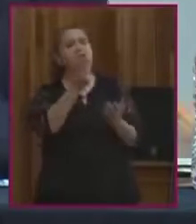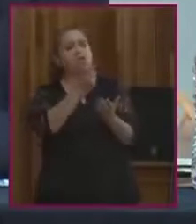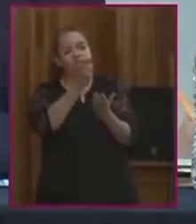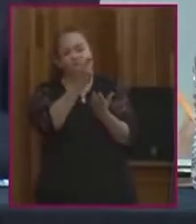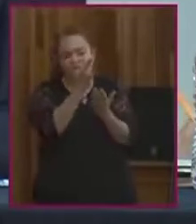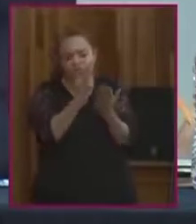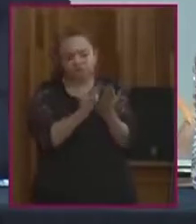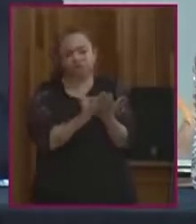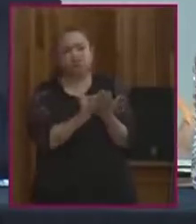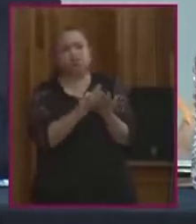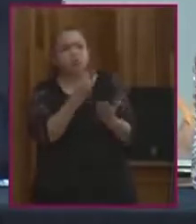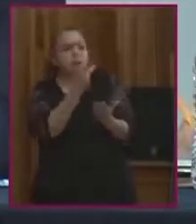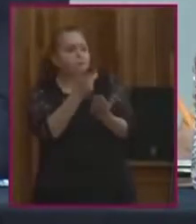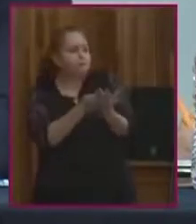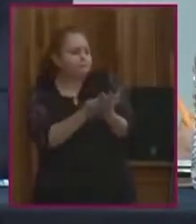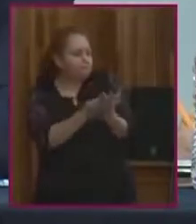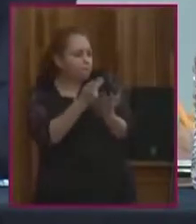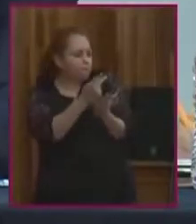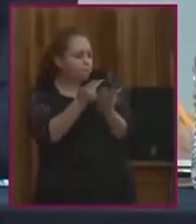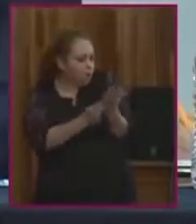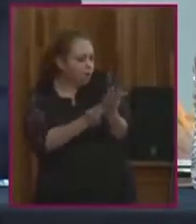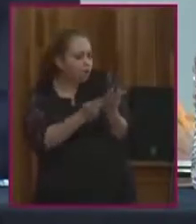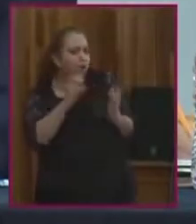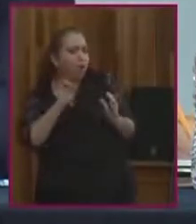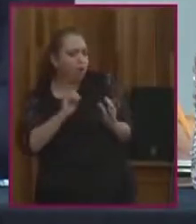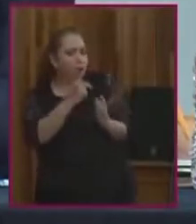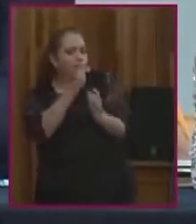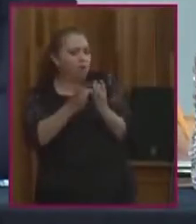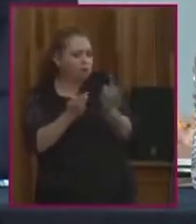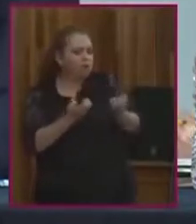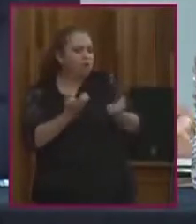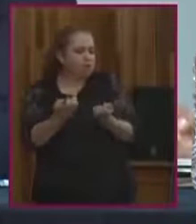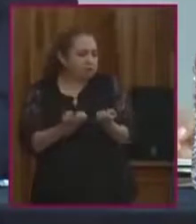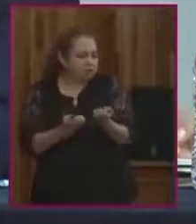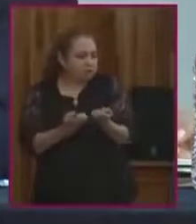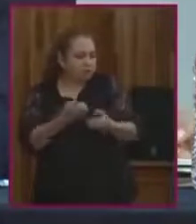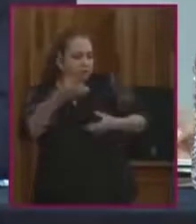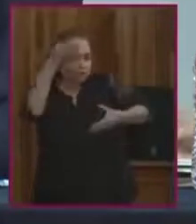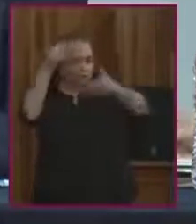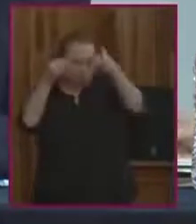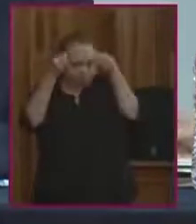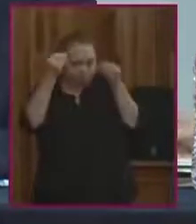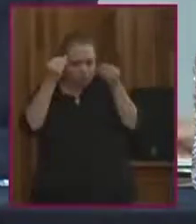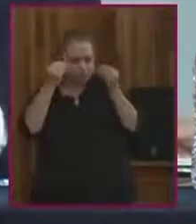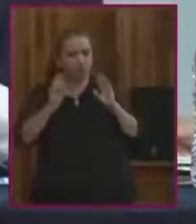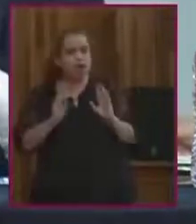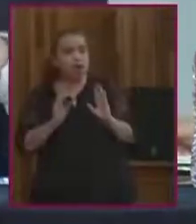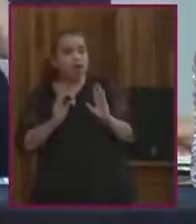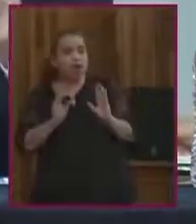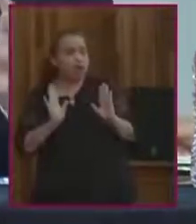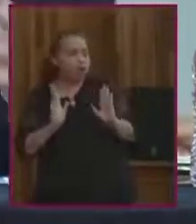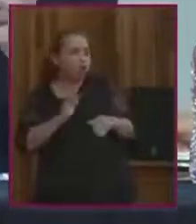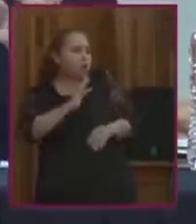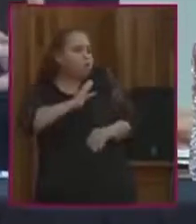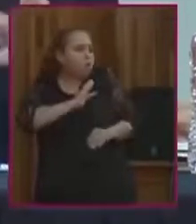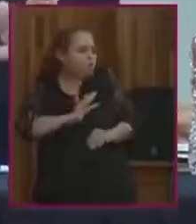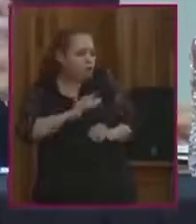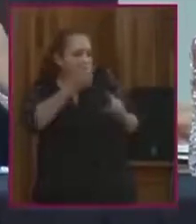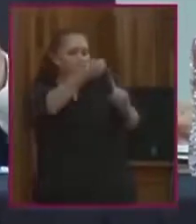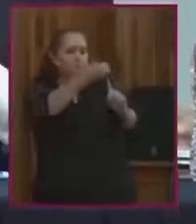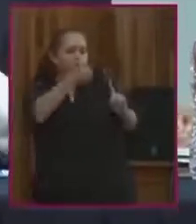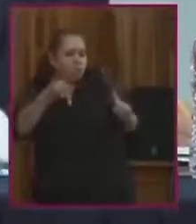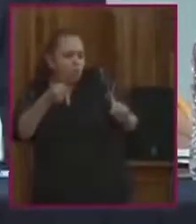programas, de los programas como un ejercicio de aprendizaje que puede organizar